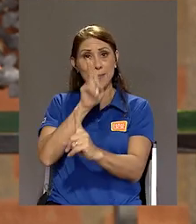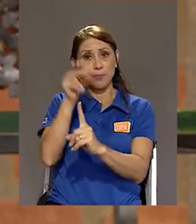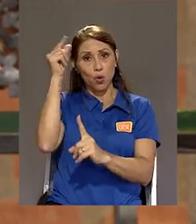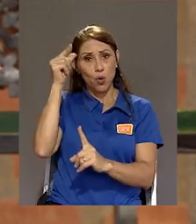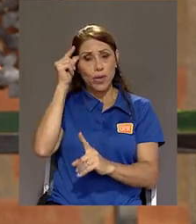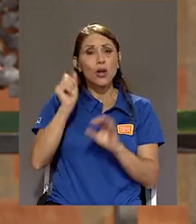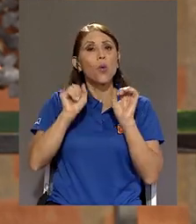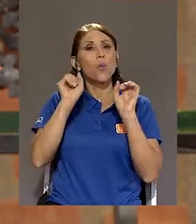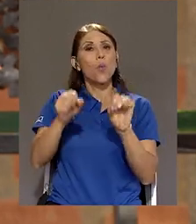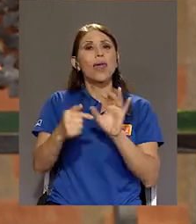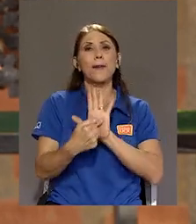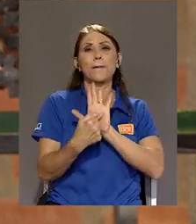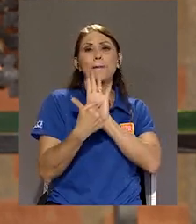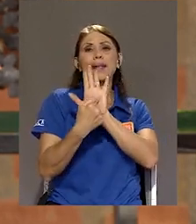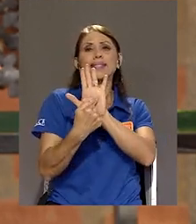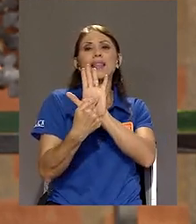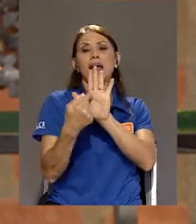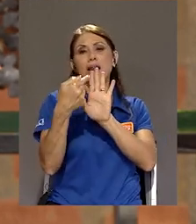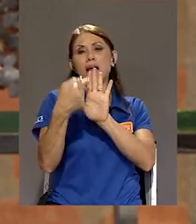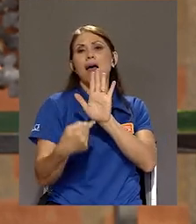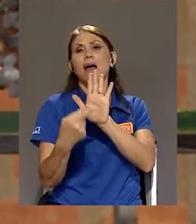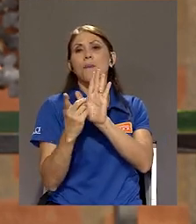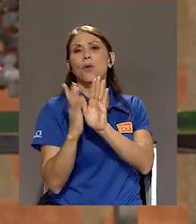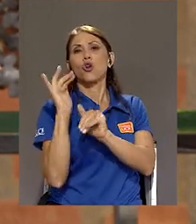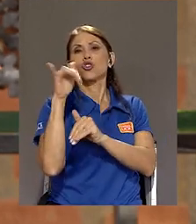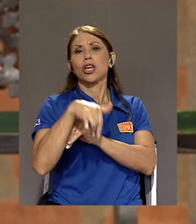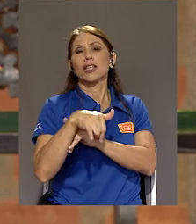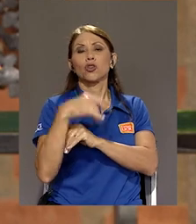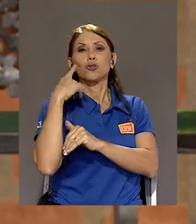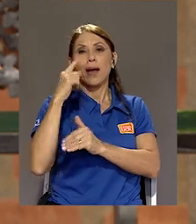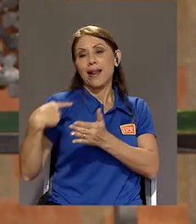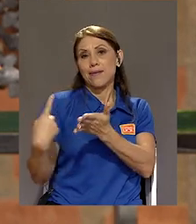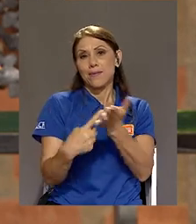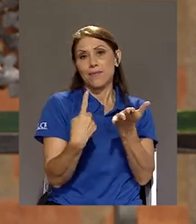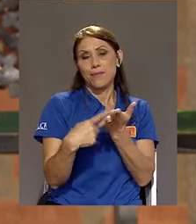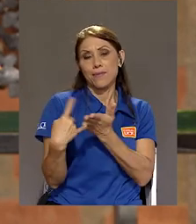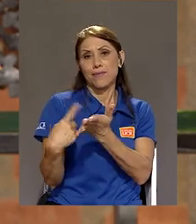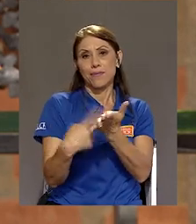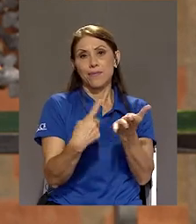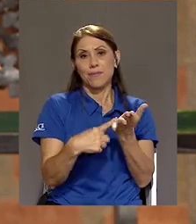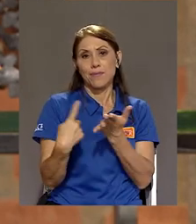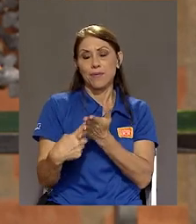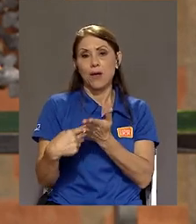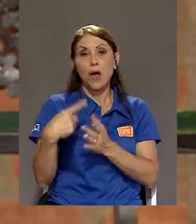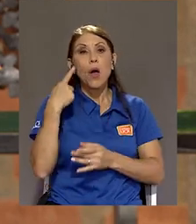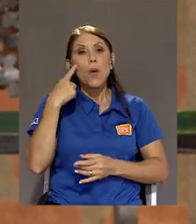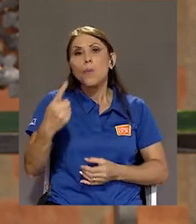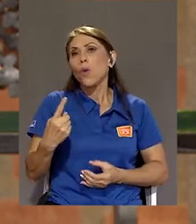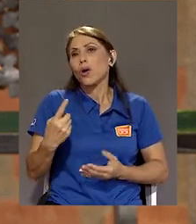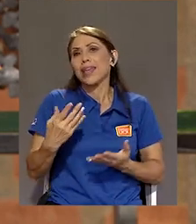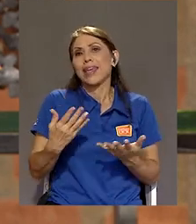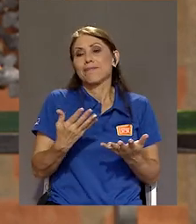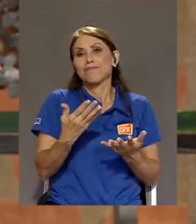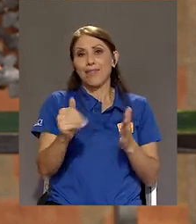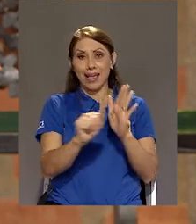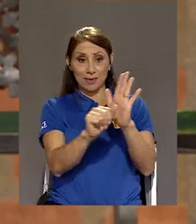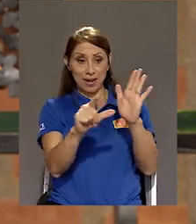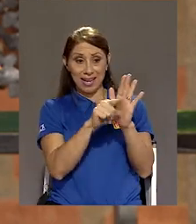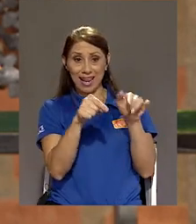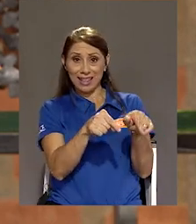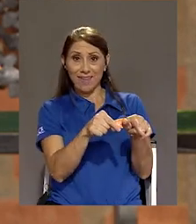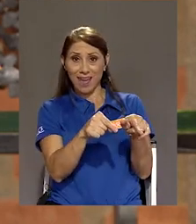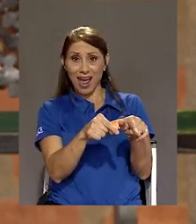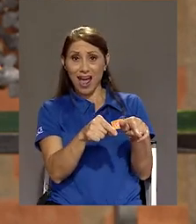puedan presentar proyectos que se sometan a discusión, porque en el trámite legislativo muchas veces los proyectos que